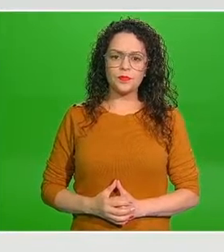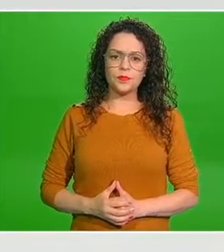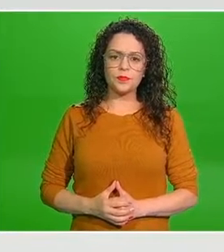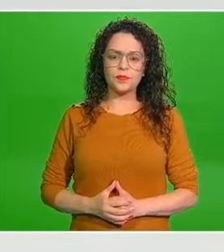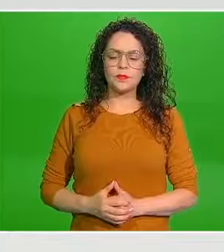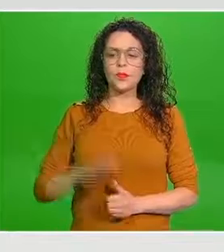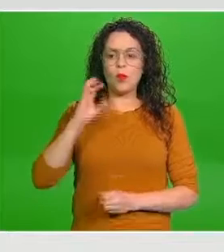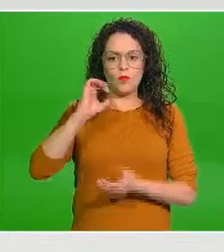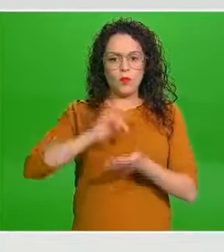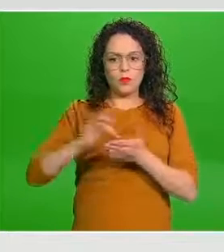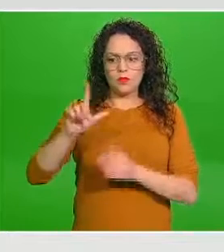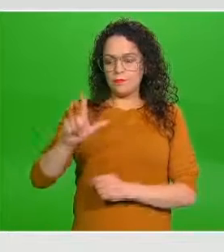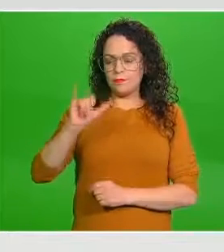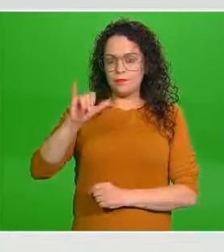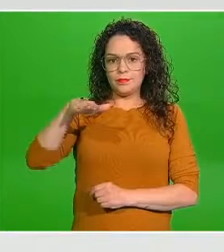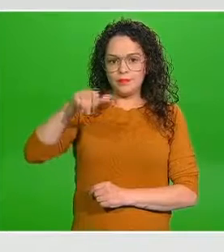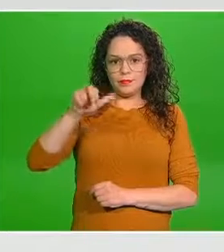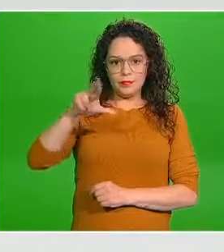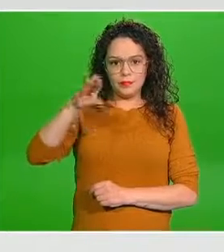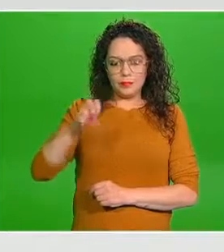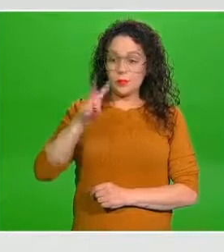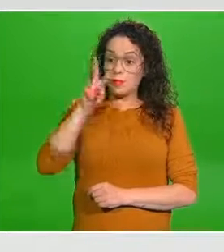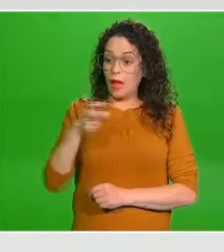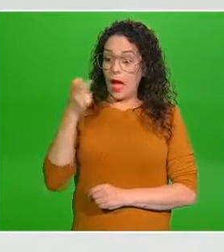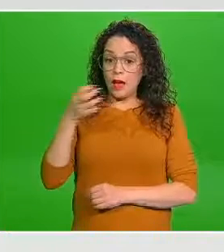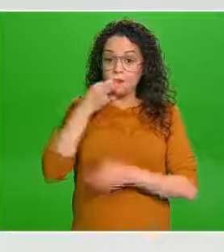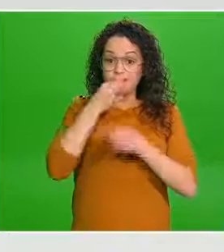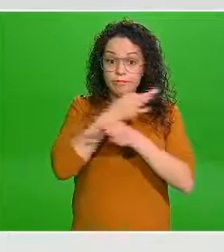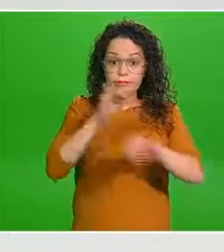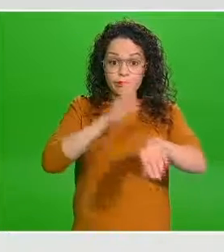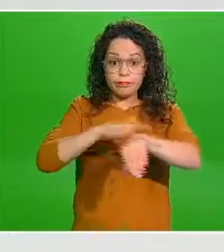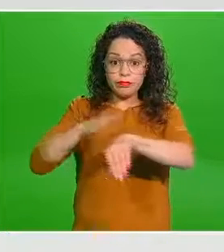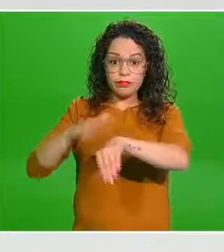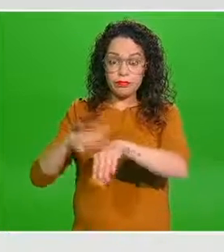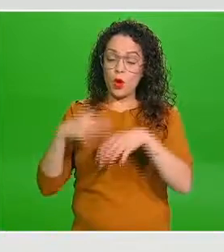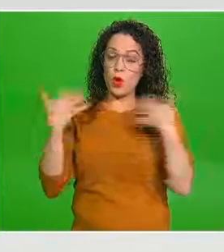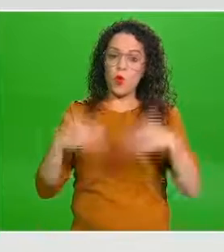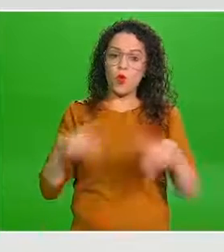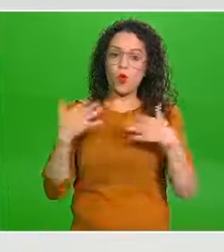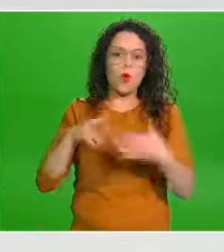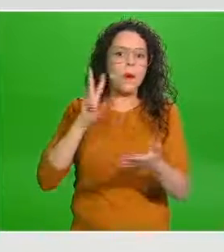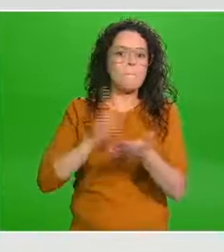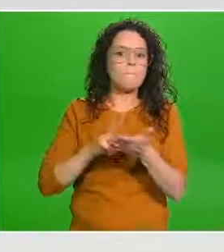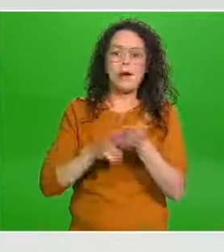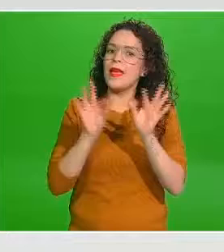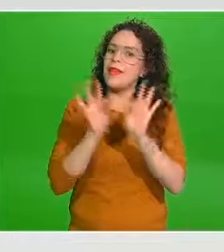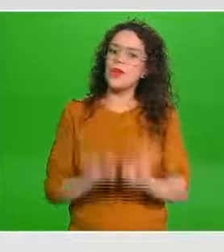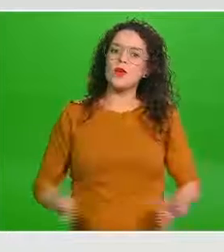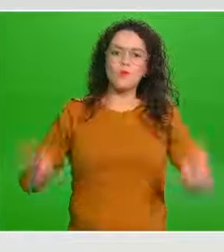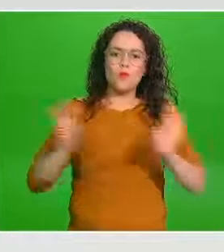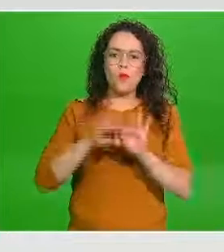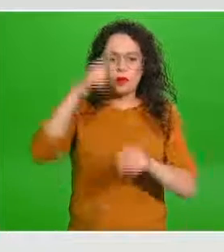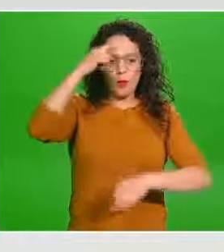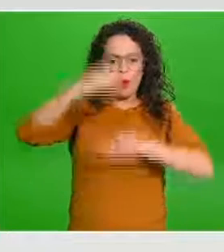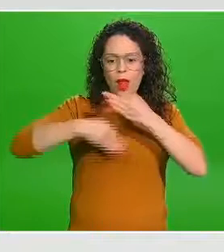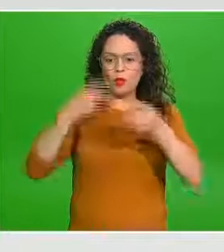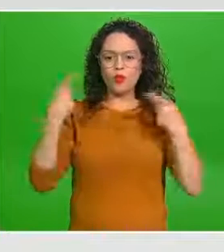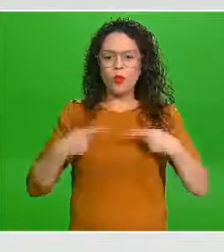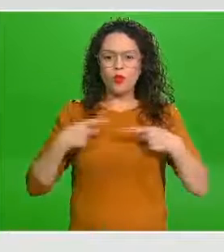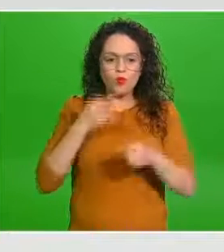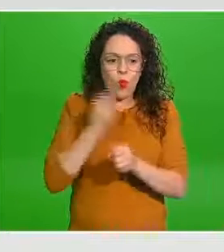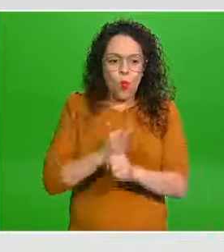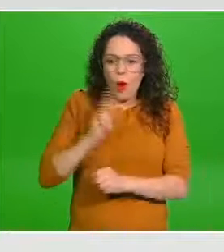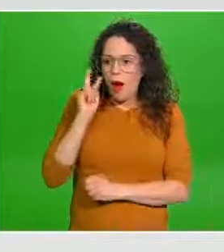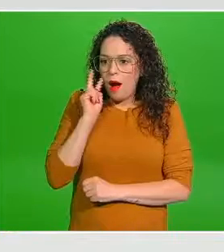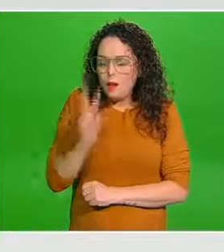Muchas gracias, licenciado Marcos. Consideramos que este mensaje es altamente valioso para la población mexicana que nos está